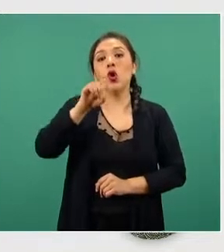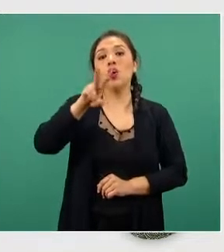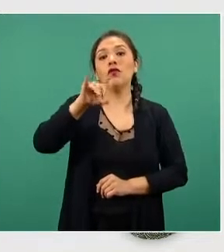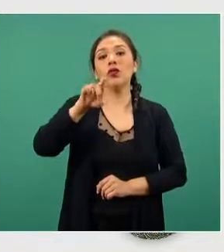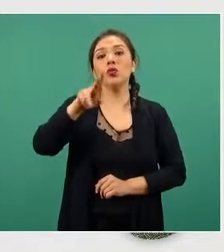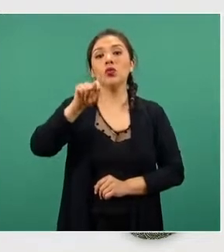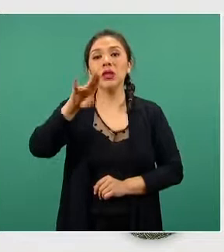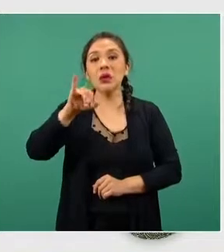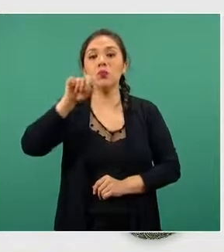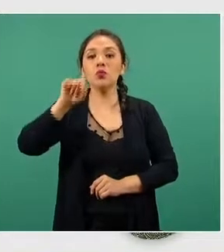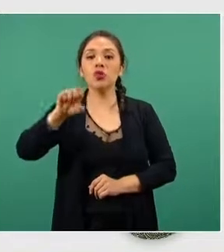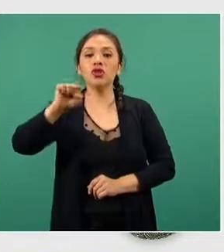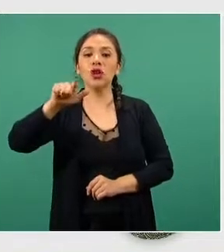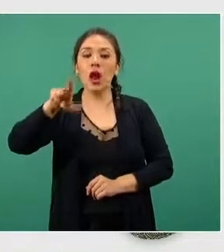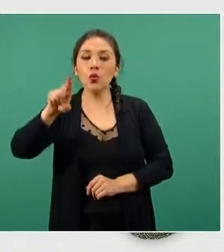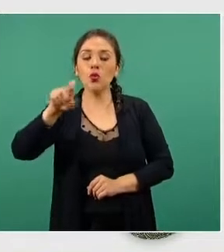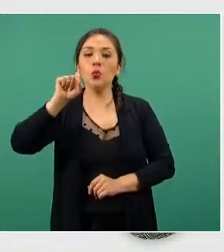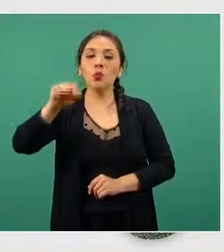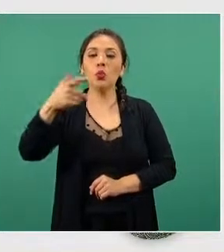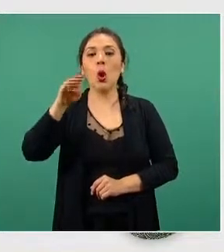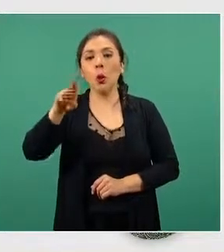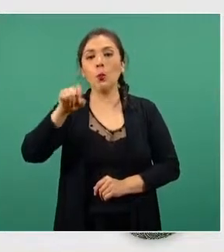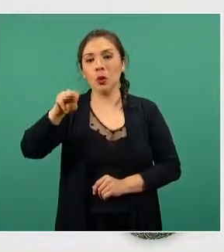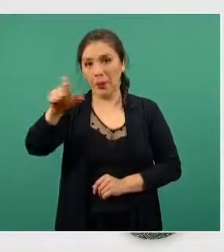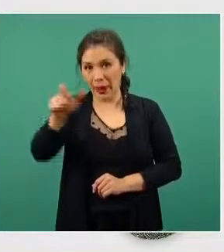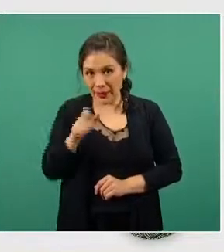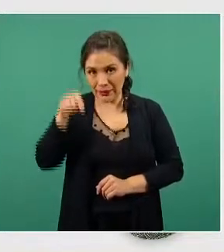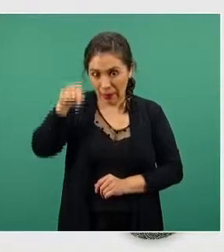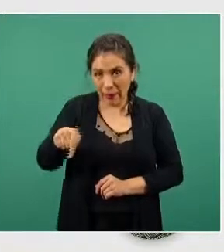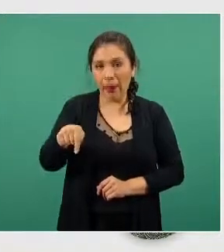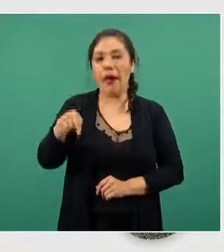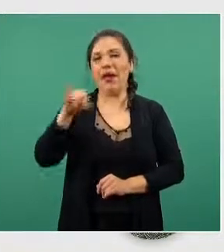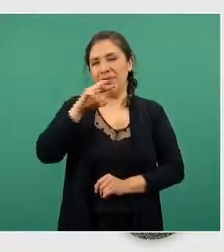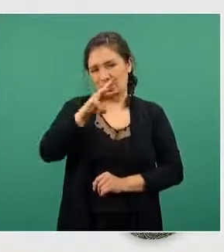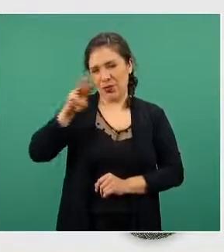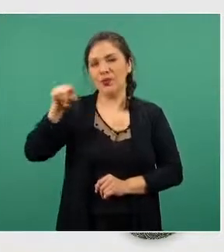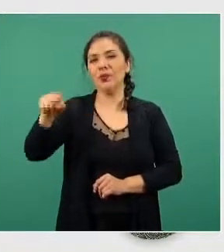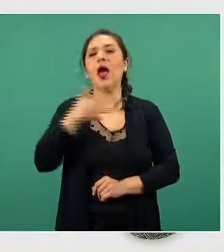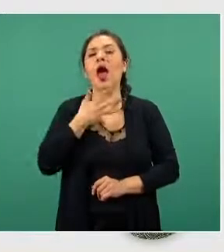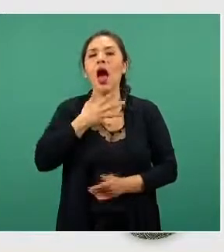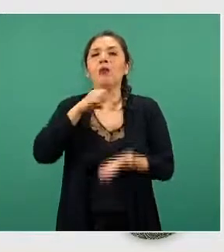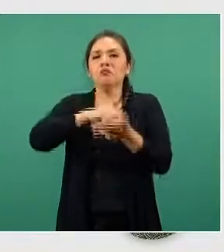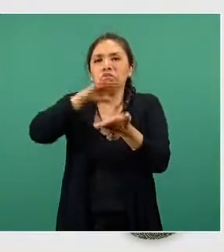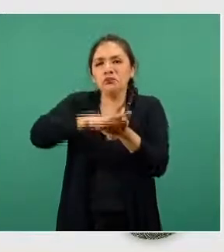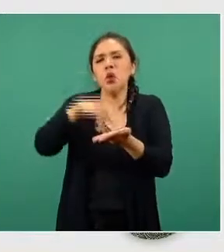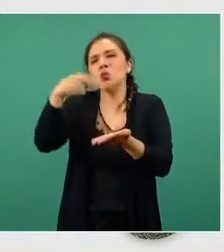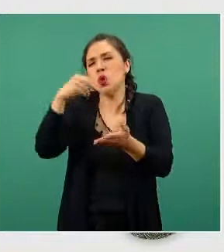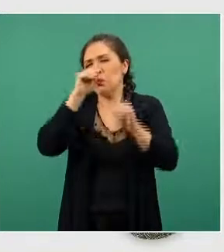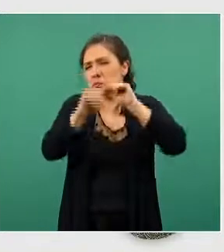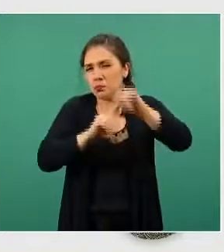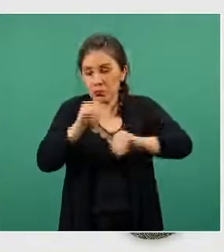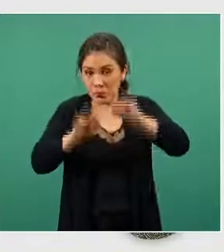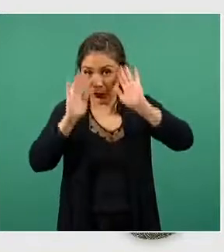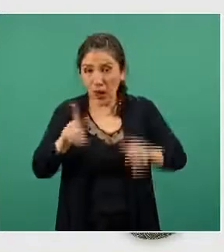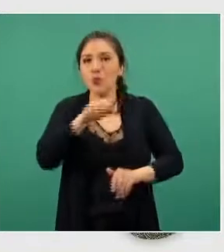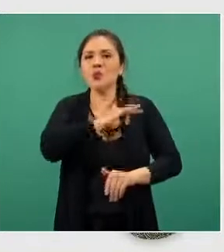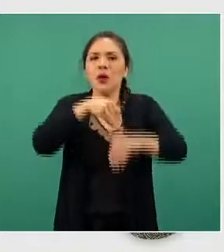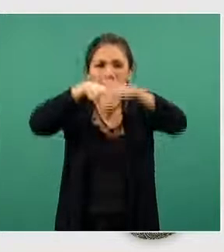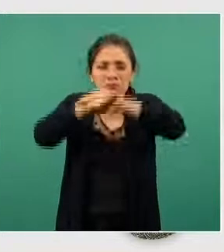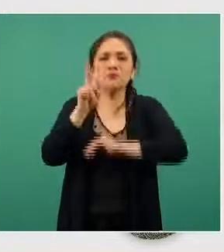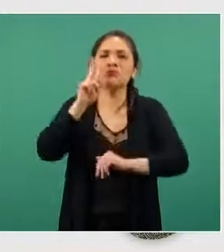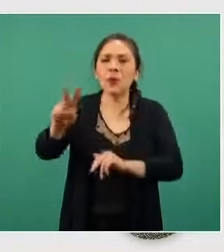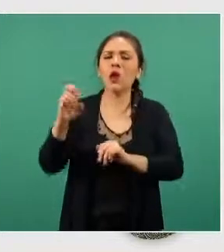coviduti.salud.gov.mx, como veremos más adelante. Le genera un registro y entonces pueden acceder a